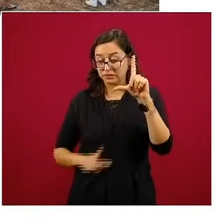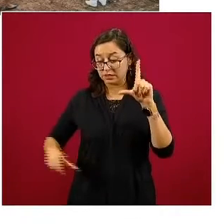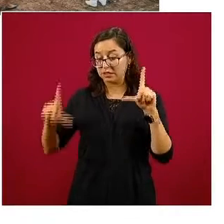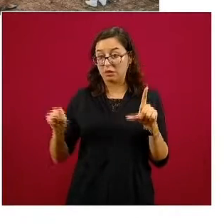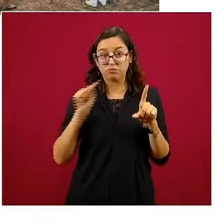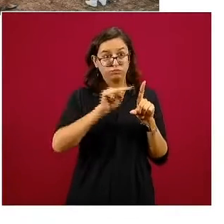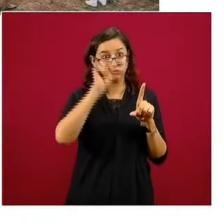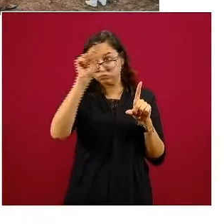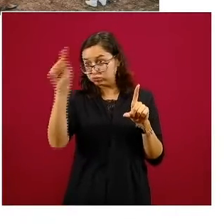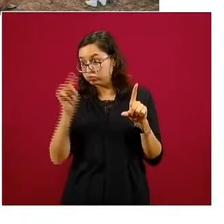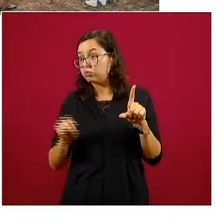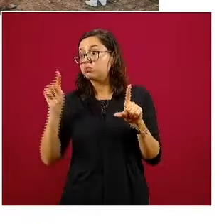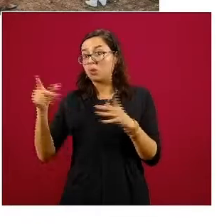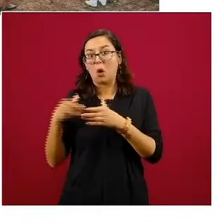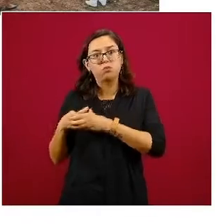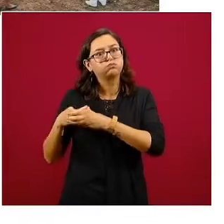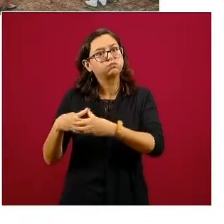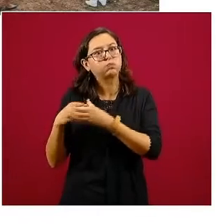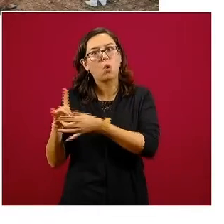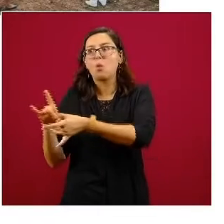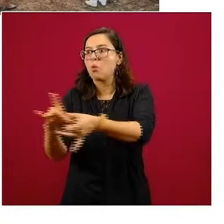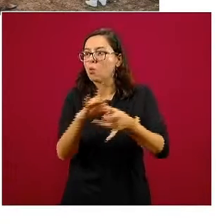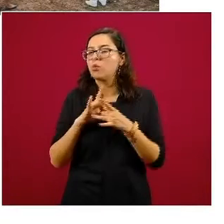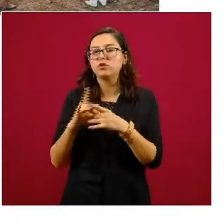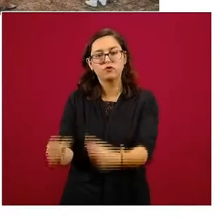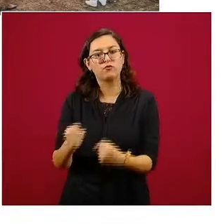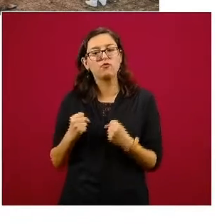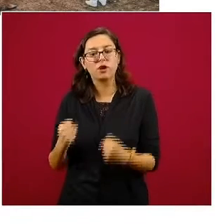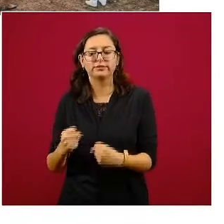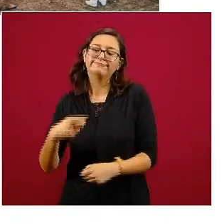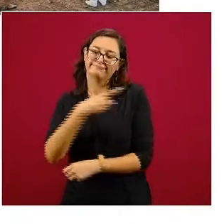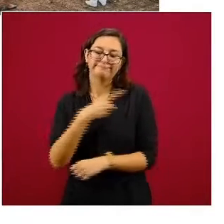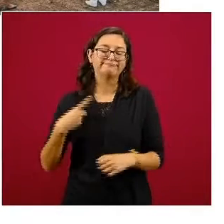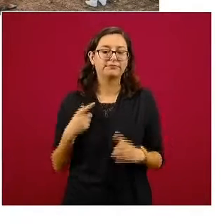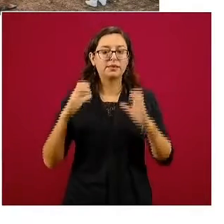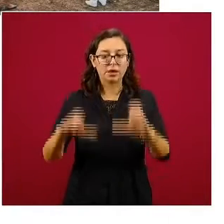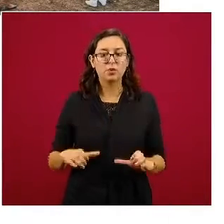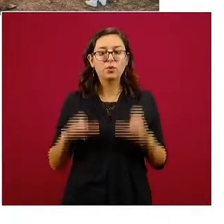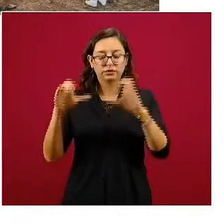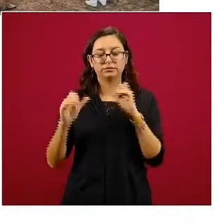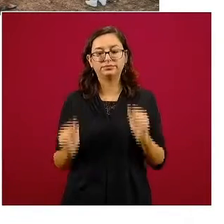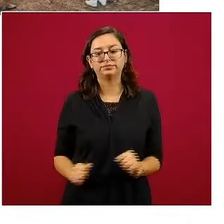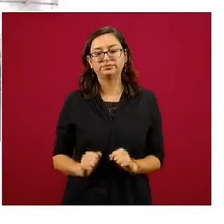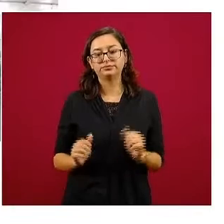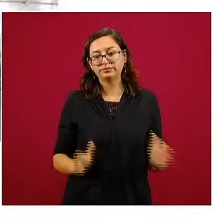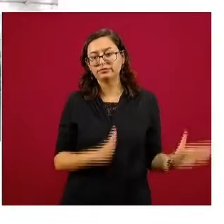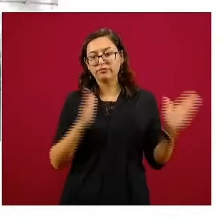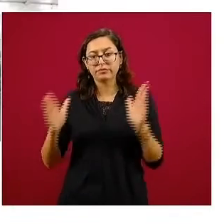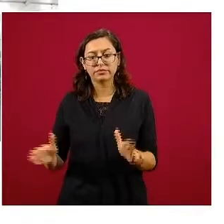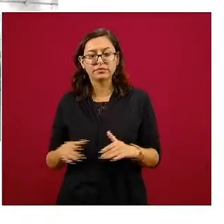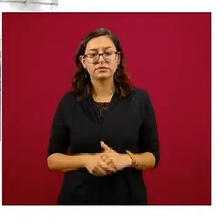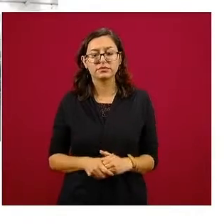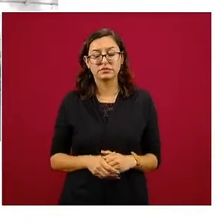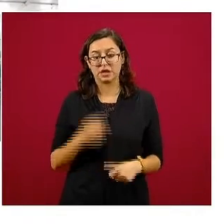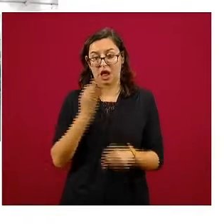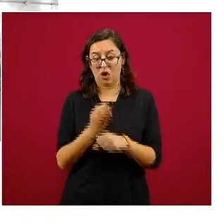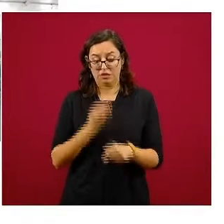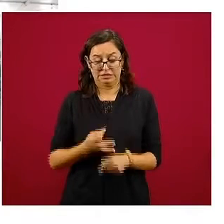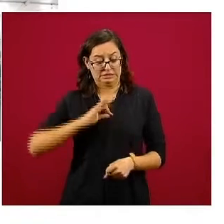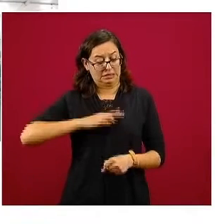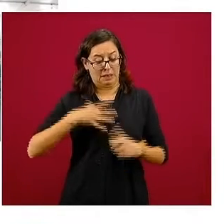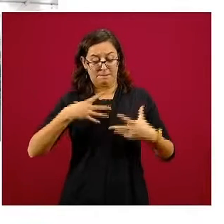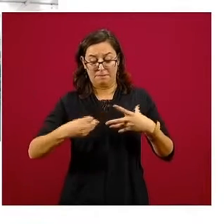grave. Aquí termina el informe técnico. Le pido respetuosamente a el maestro Zoe Robledo si nos comenta la perspectiva